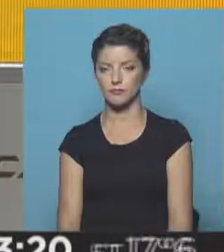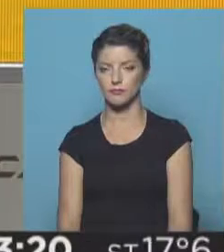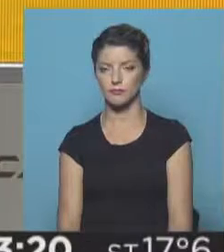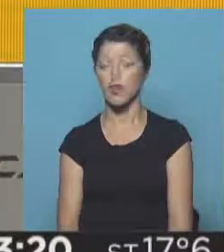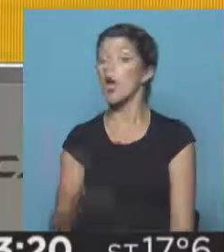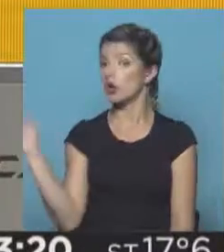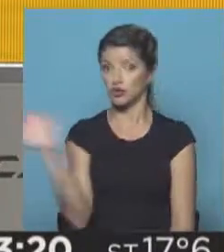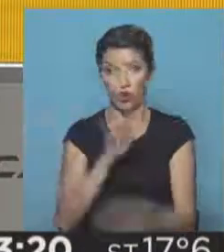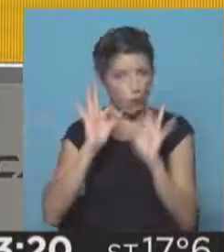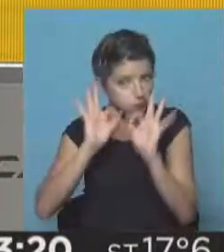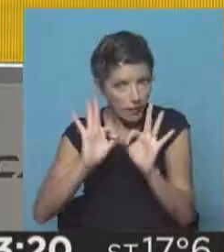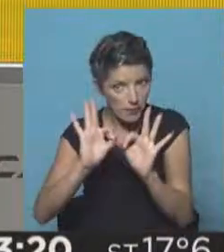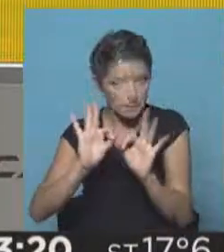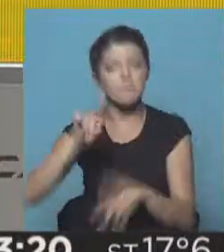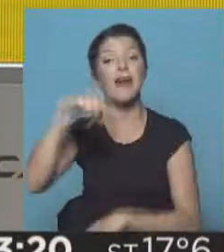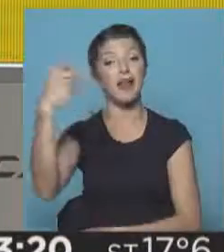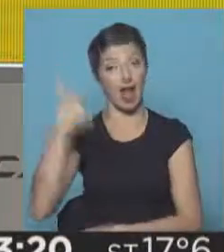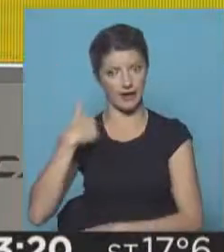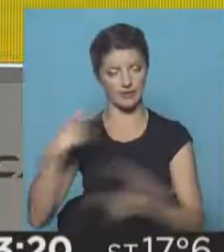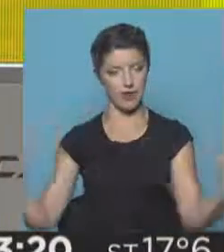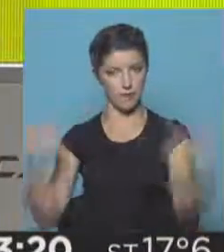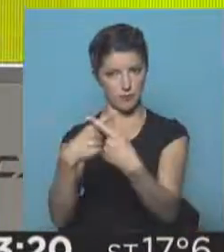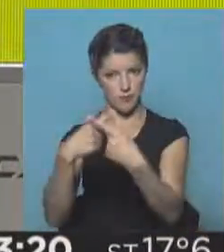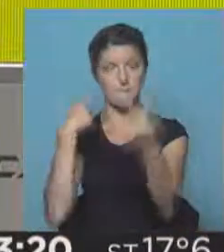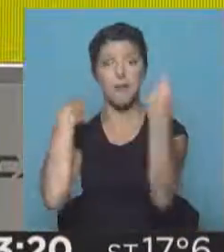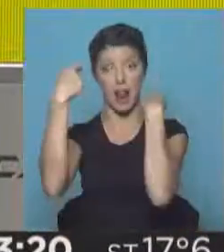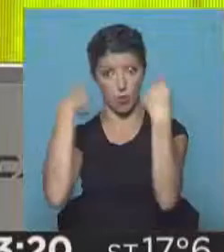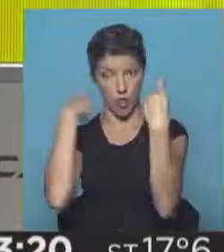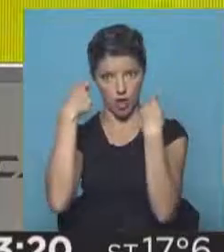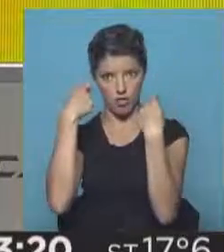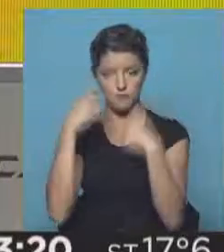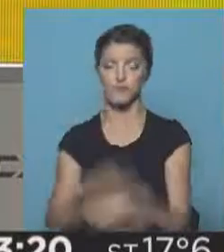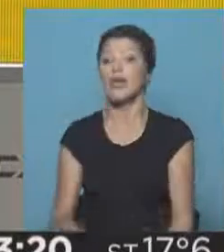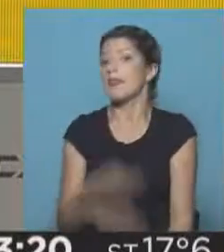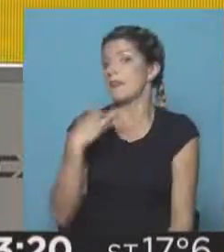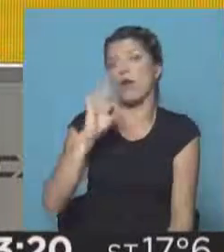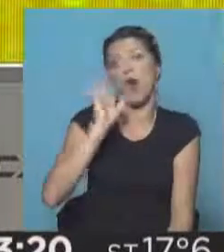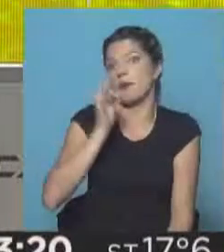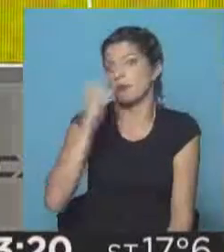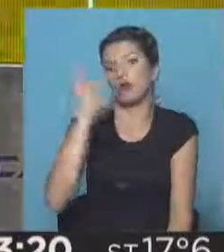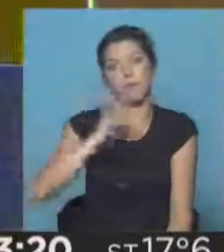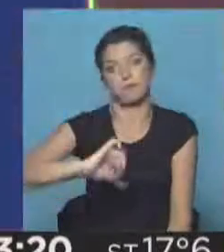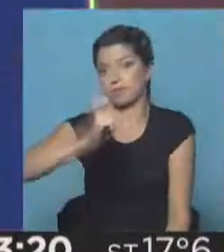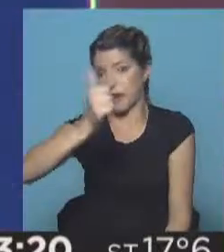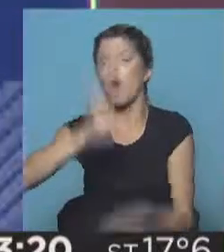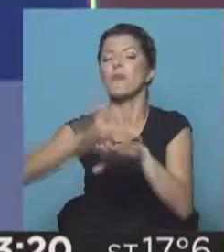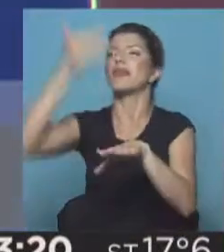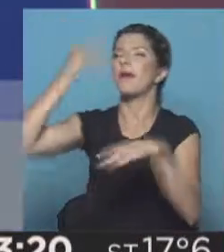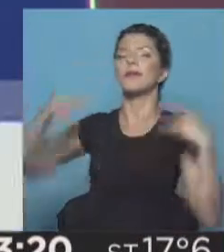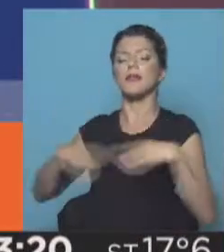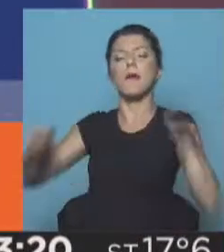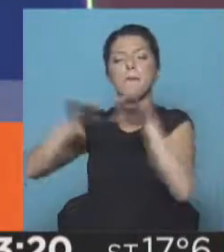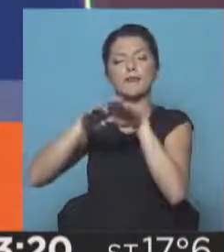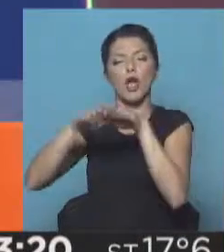todo preparado para el gran compromiso que tiene el seleccionado argentino de fútbol frente a Paraguay, obligado a ganar, indudablemente después del empate frente a Perú.